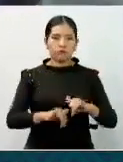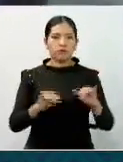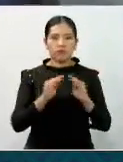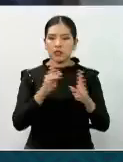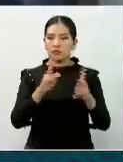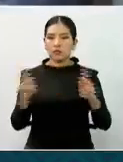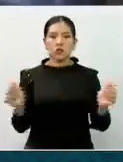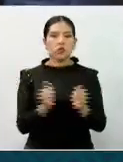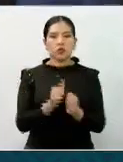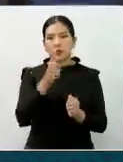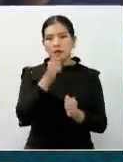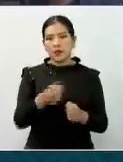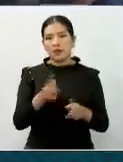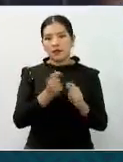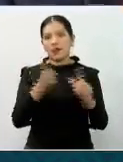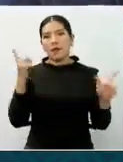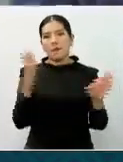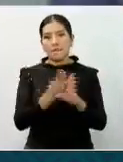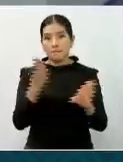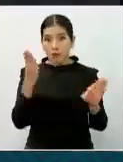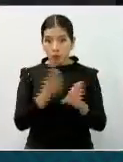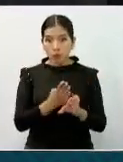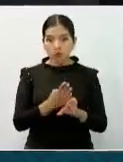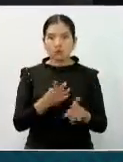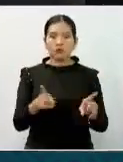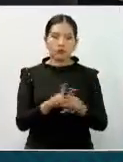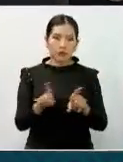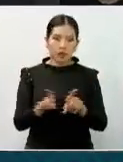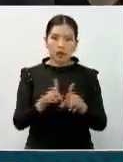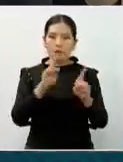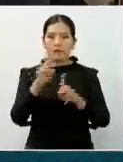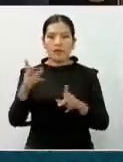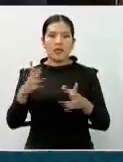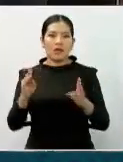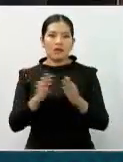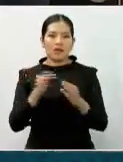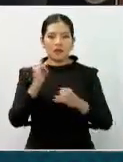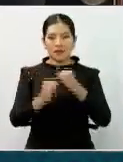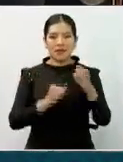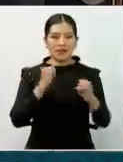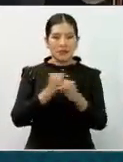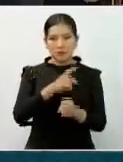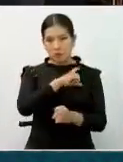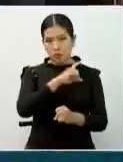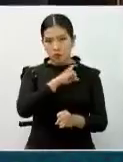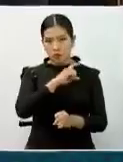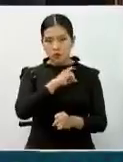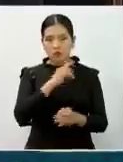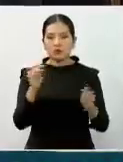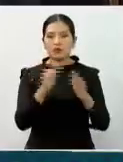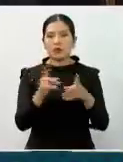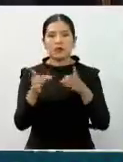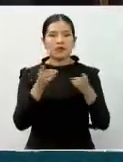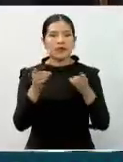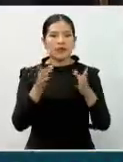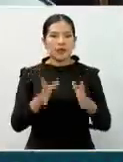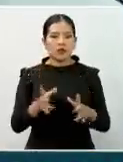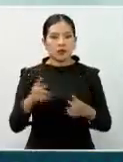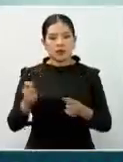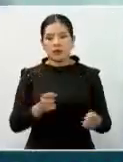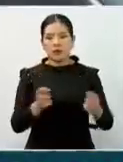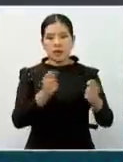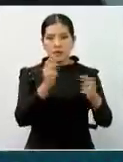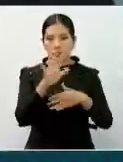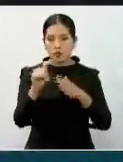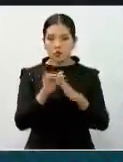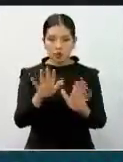tenemos aquí en la terminal de buses y va a estar presente también el personal de Interpol, de la Dirección Departamental de Interpol, la Dirección Departamental de Tránsito va a